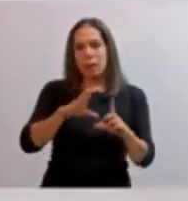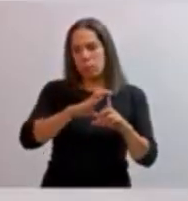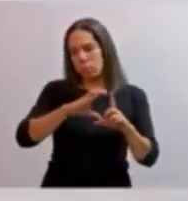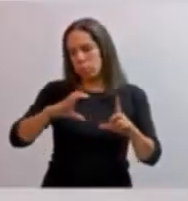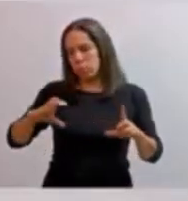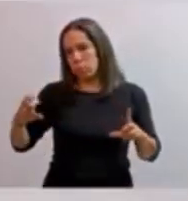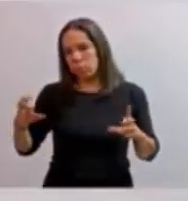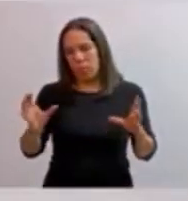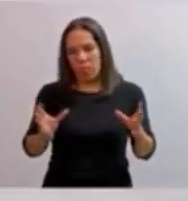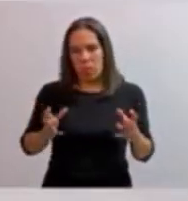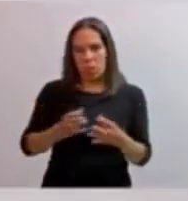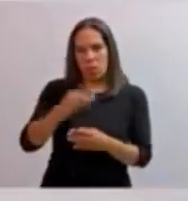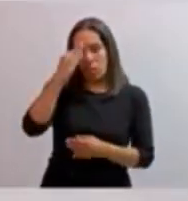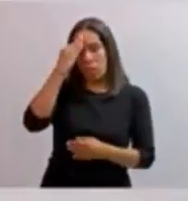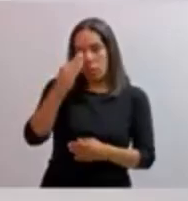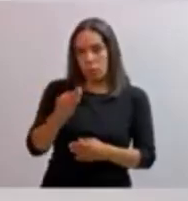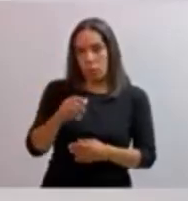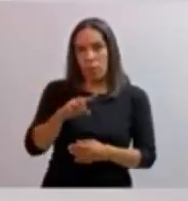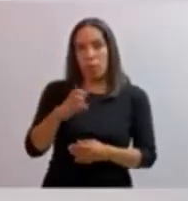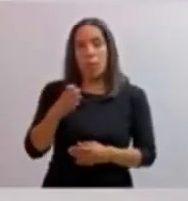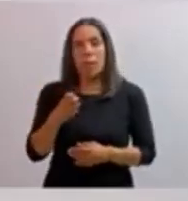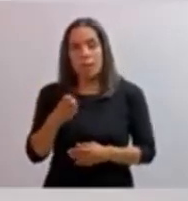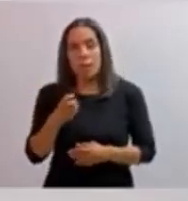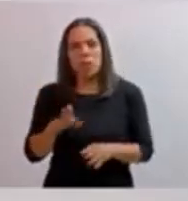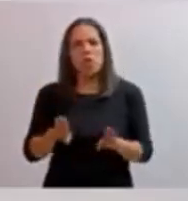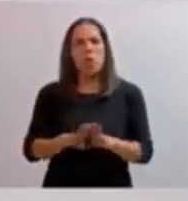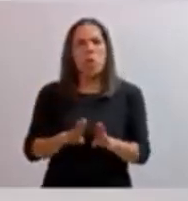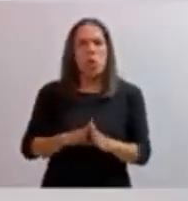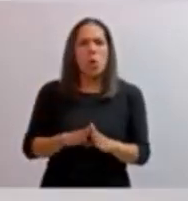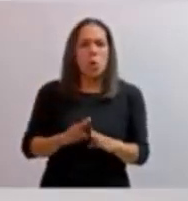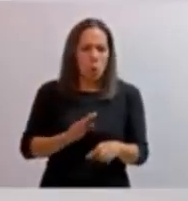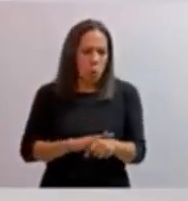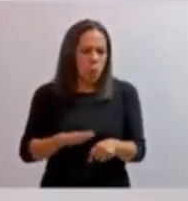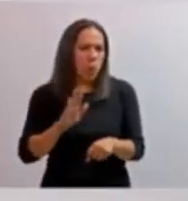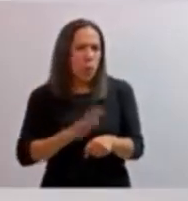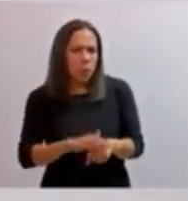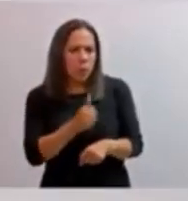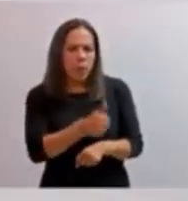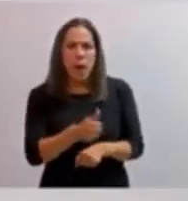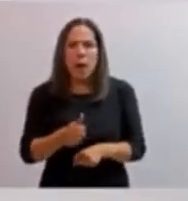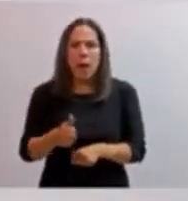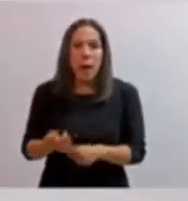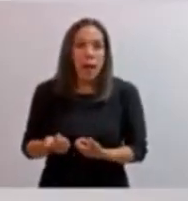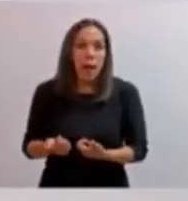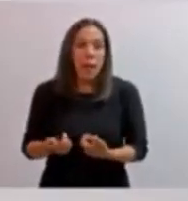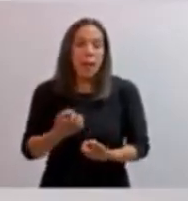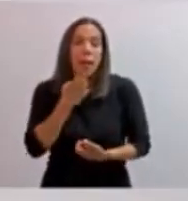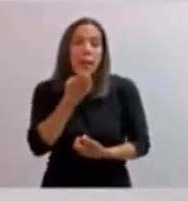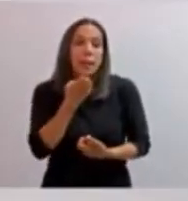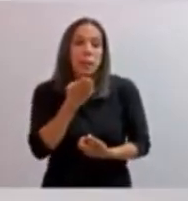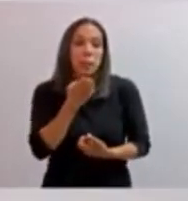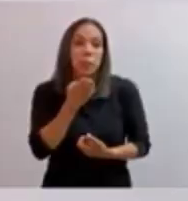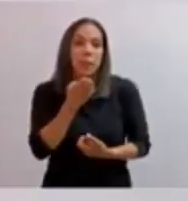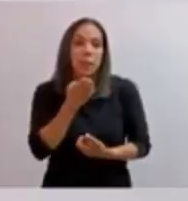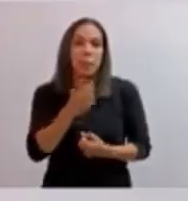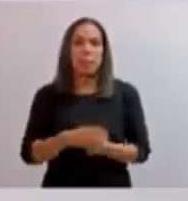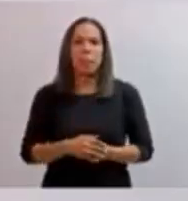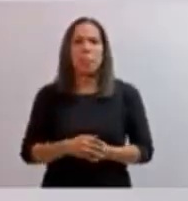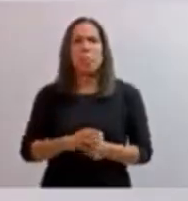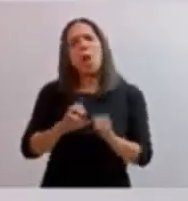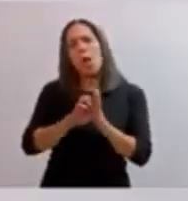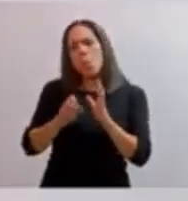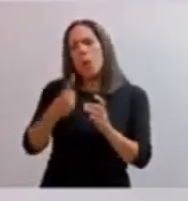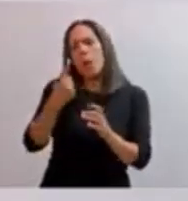la intención es la planeación y la evaluación de las escuelas centradas en un proyecto o programa